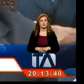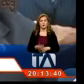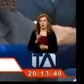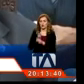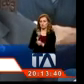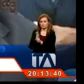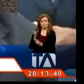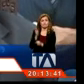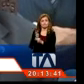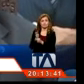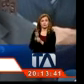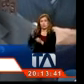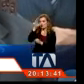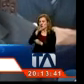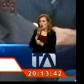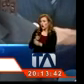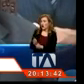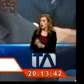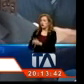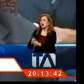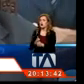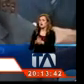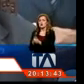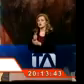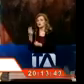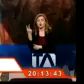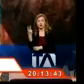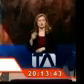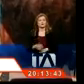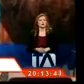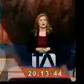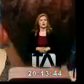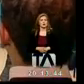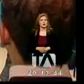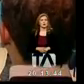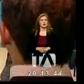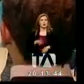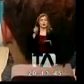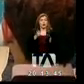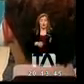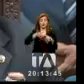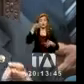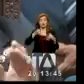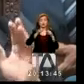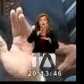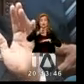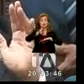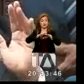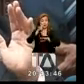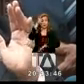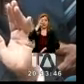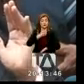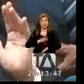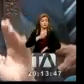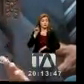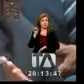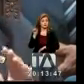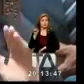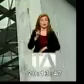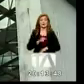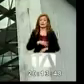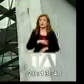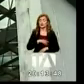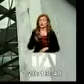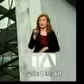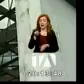que se proceda a la localización y a tal cosa de los sentenciados? El fallo del entonces juez de la Corte Nacional de Justicia, Wilson Merino, determinó